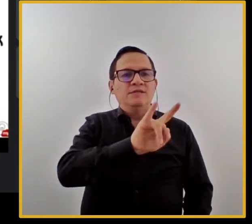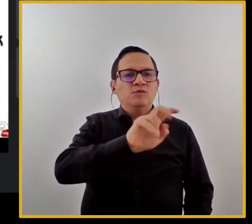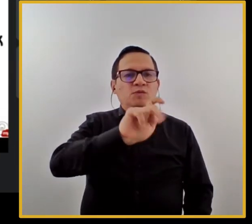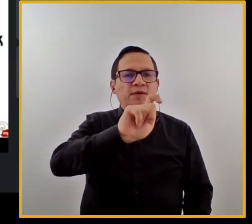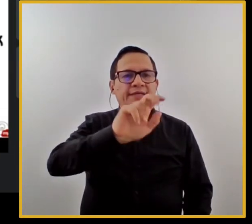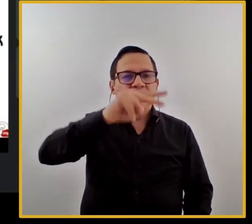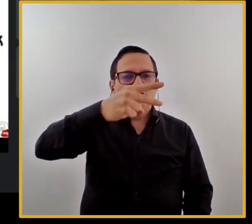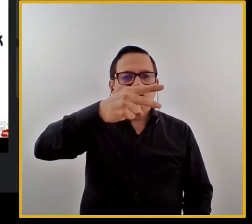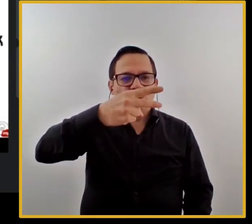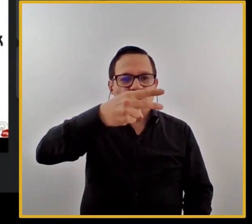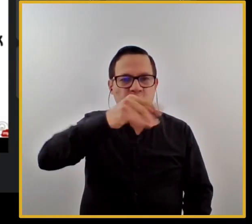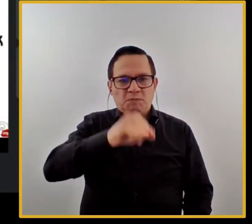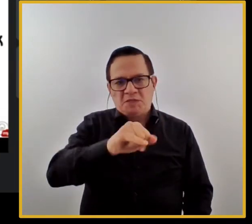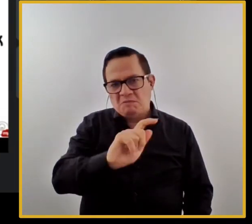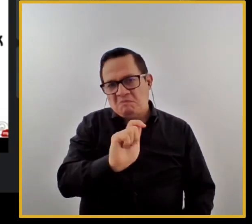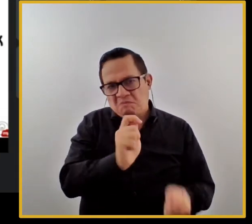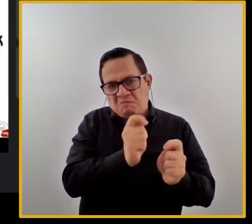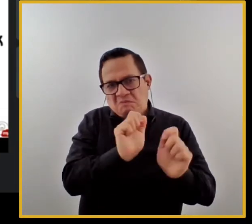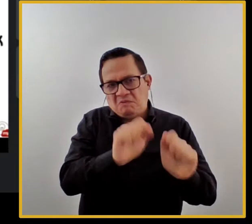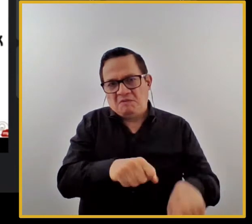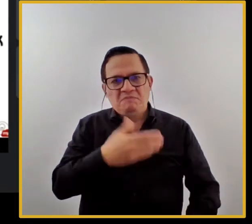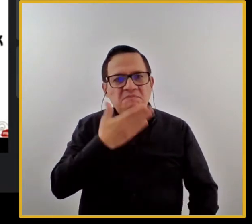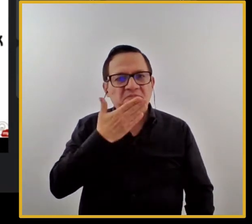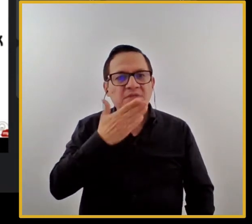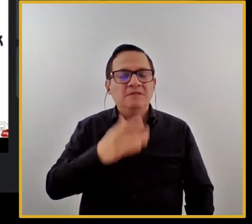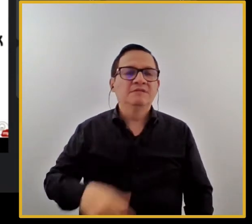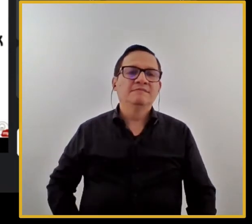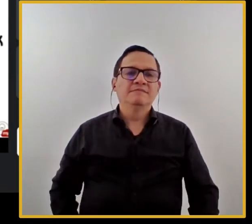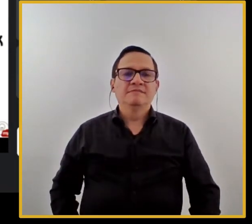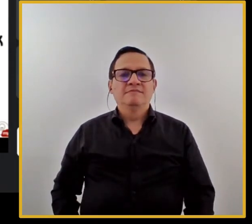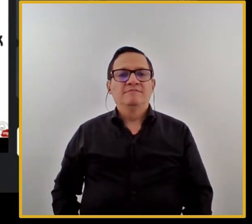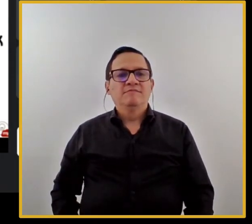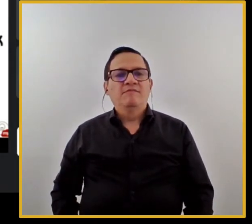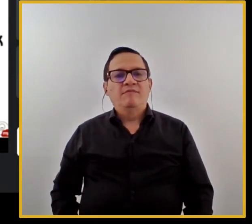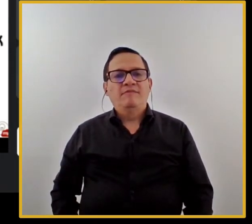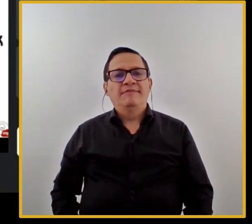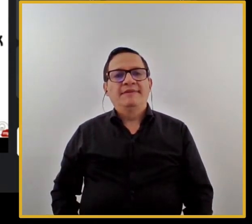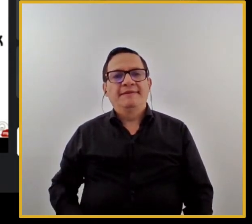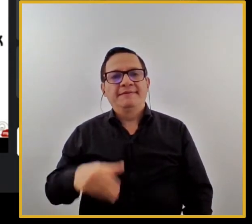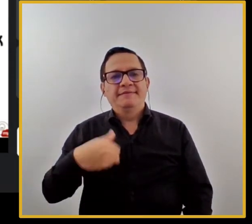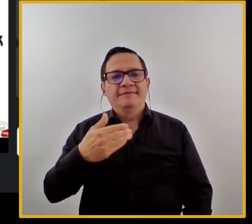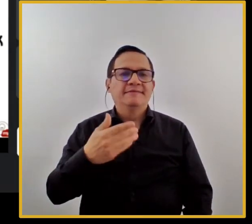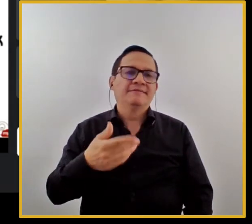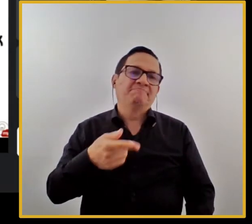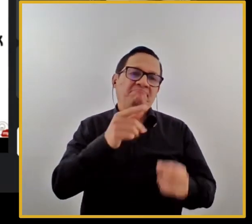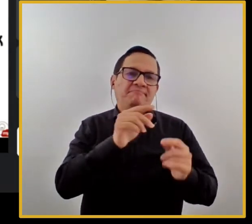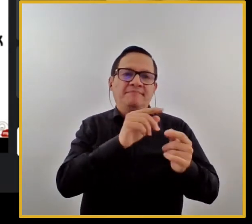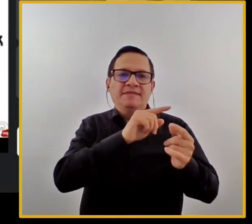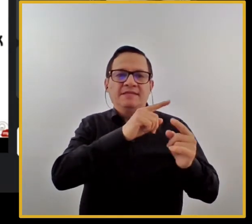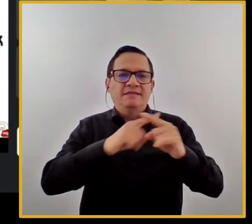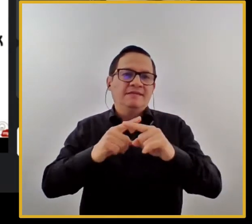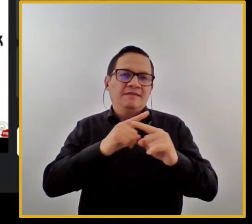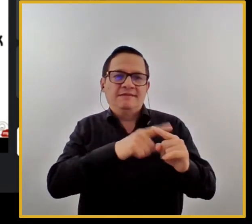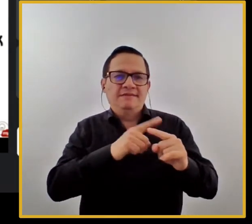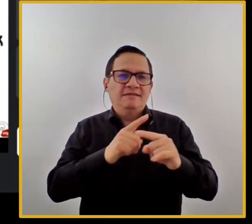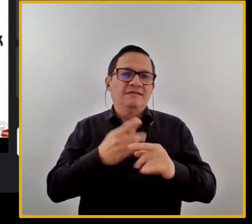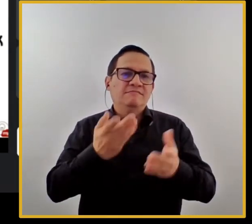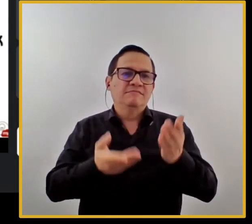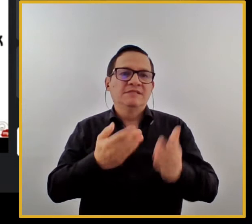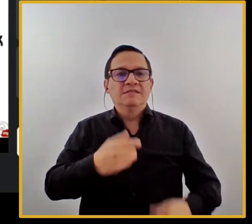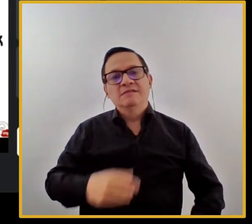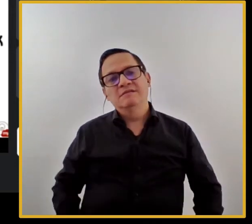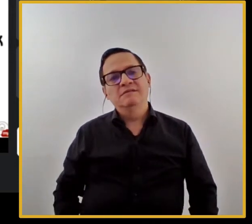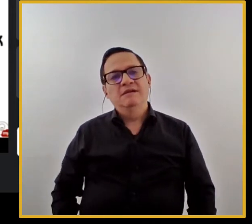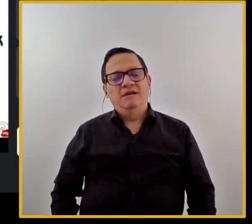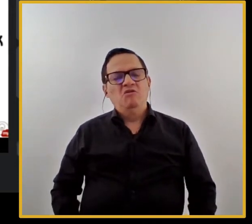Lo podemos, se puede también dejar allí y multiplico pues 3ux al cuadrado allí en cada uno